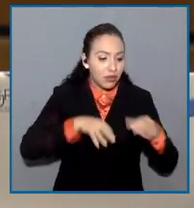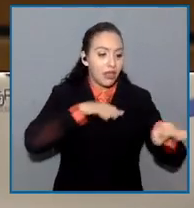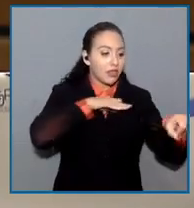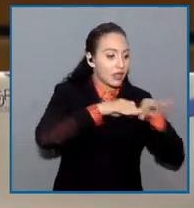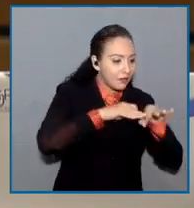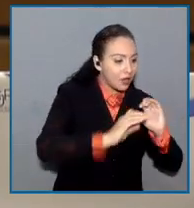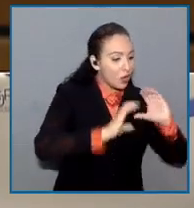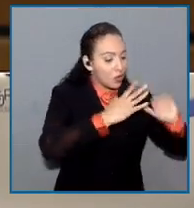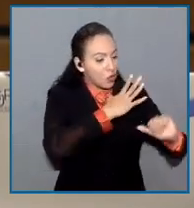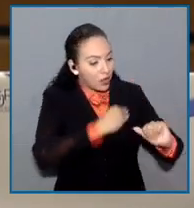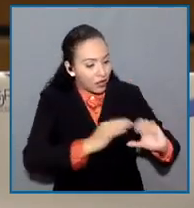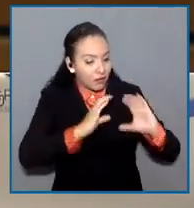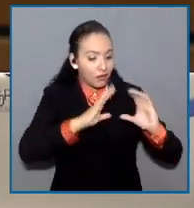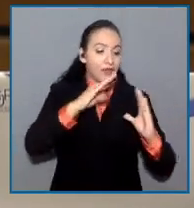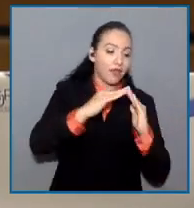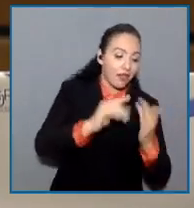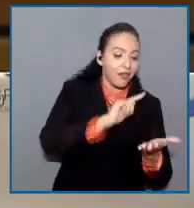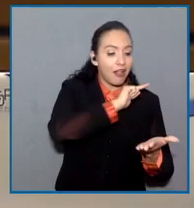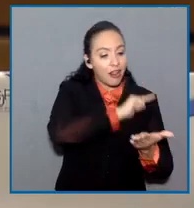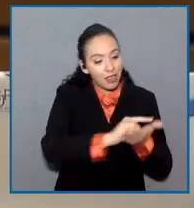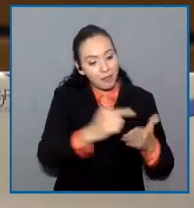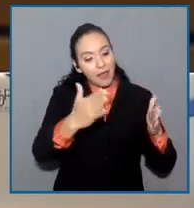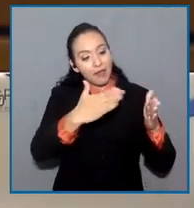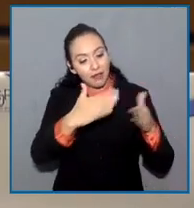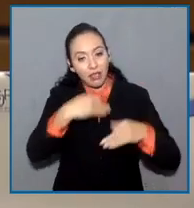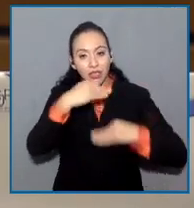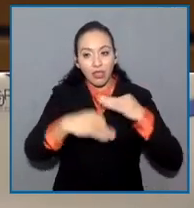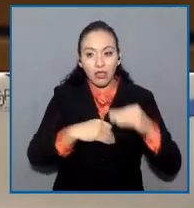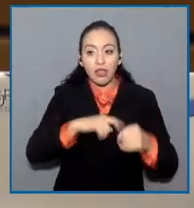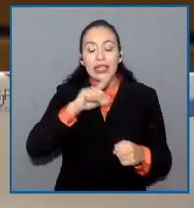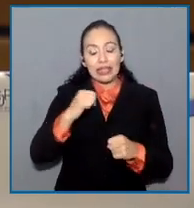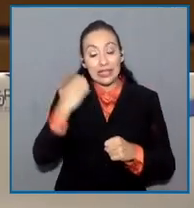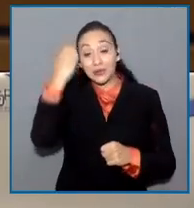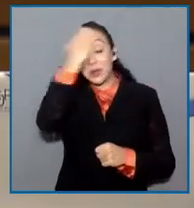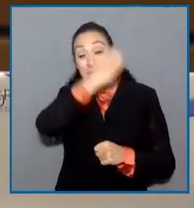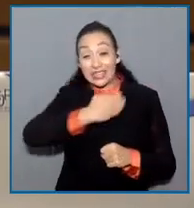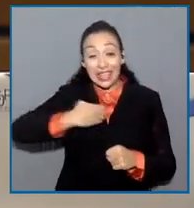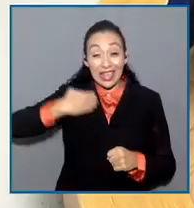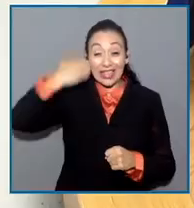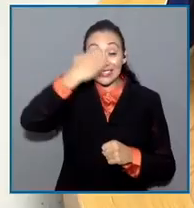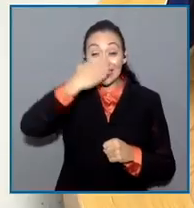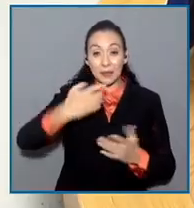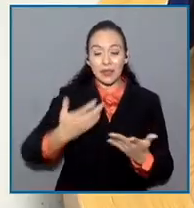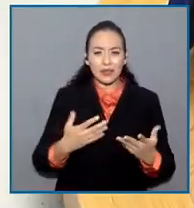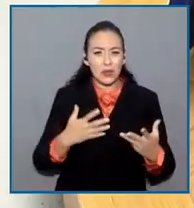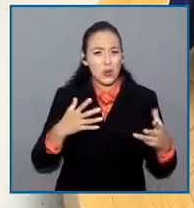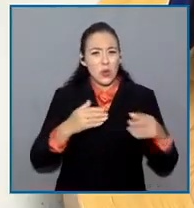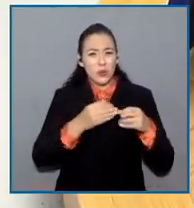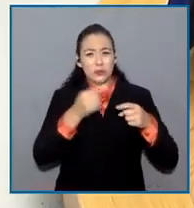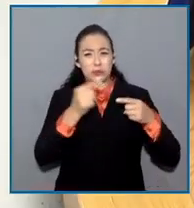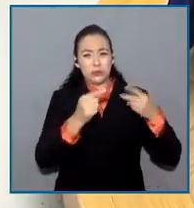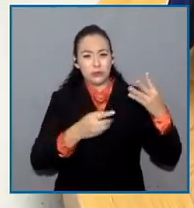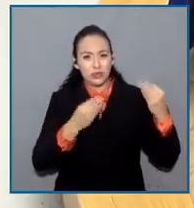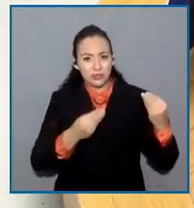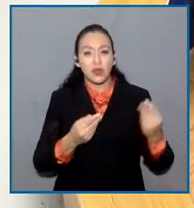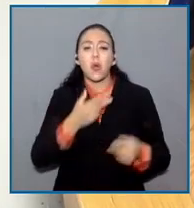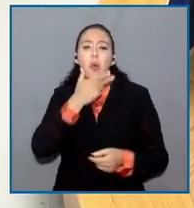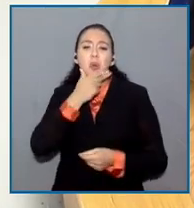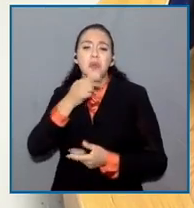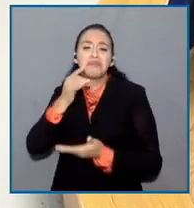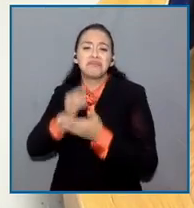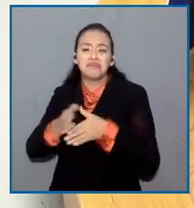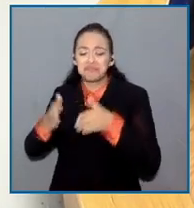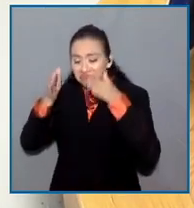el espacio privado, pero no habíamos puesto el foco lo suficiente. Señaló que el tema de los cuidados ha